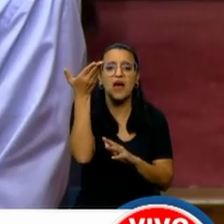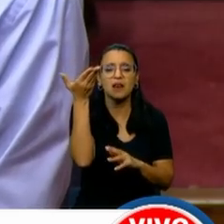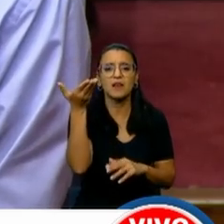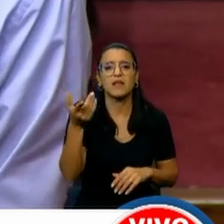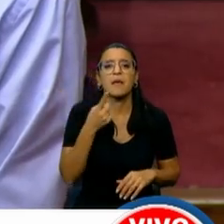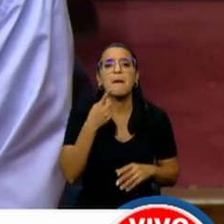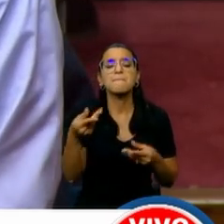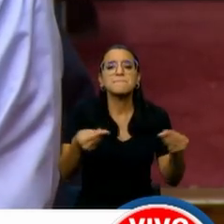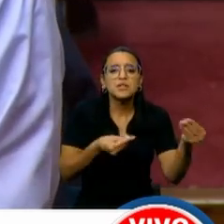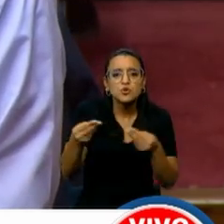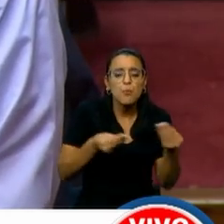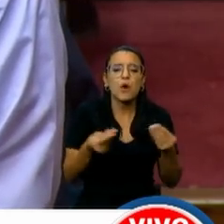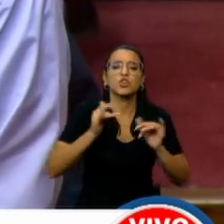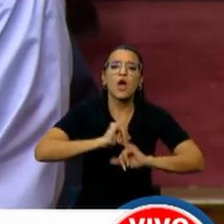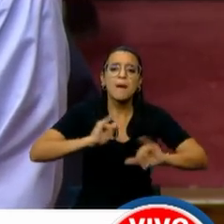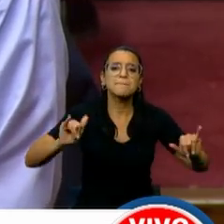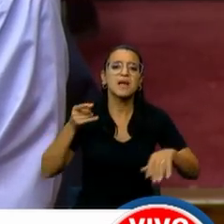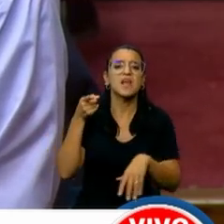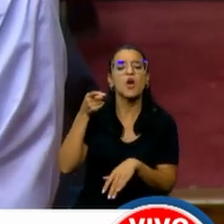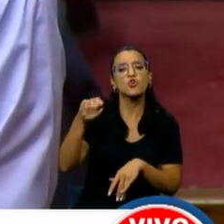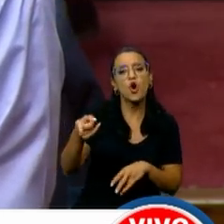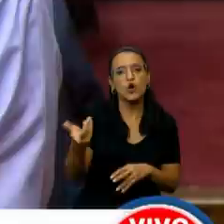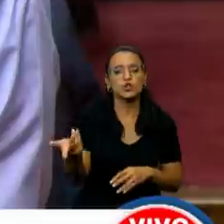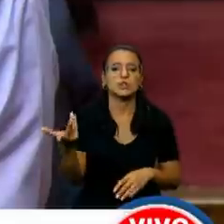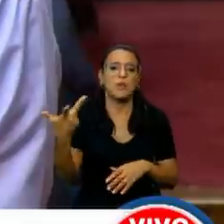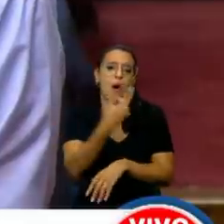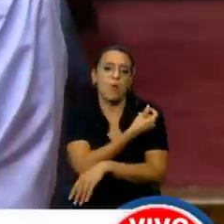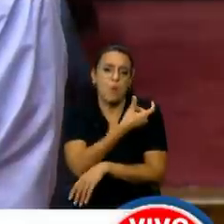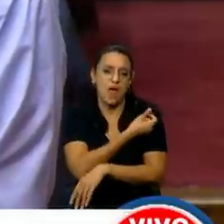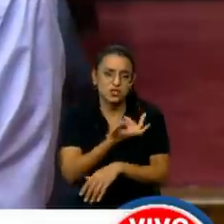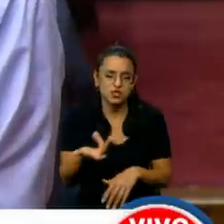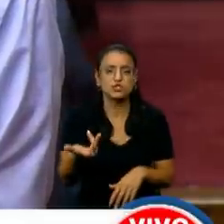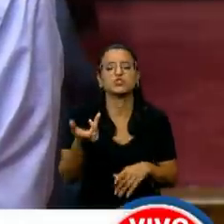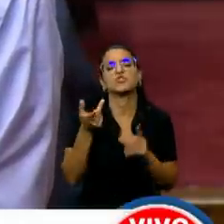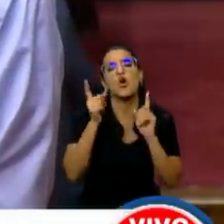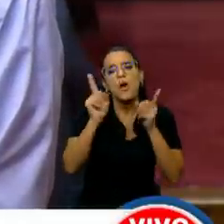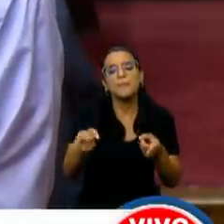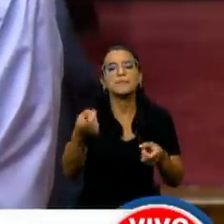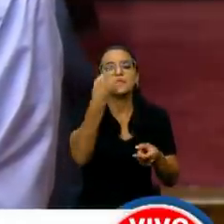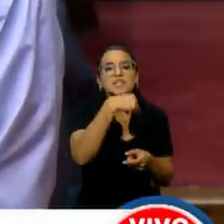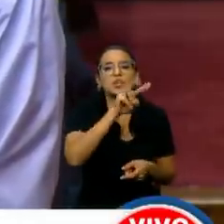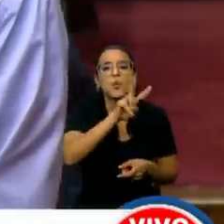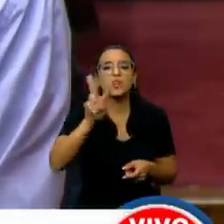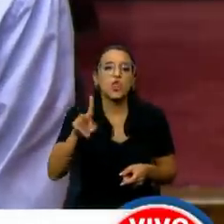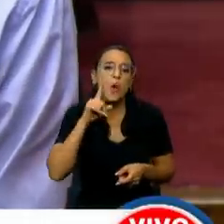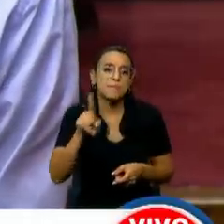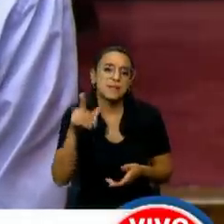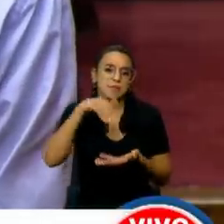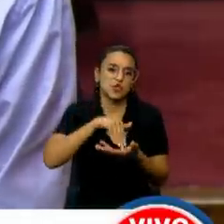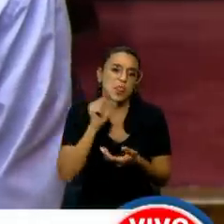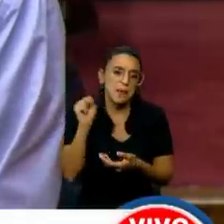presupuestos para la campaña contra la campaña de vacunación a la que se van a destinar 122 mil millones de